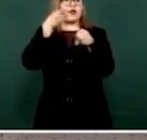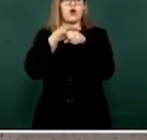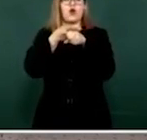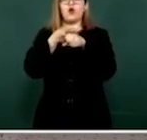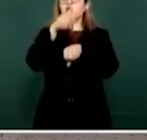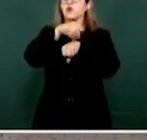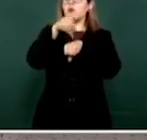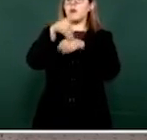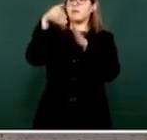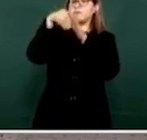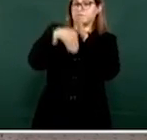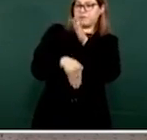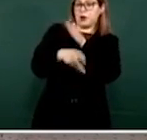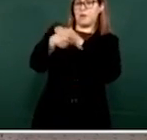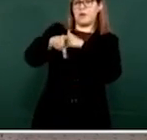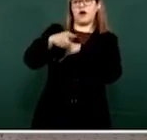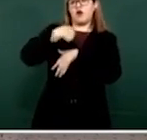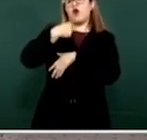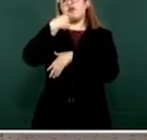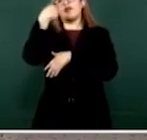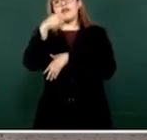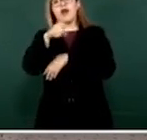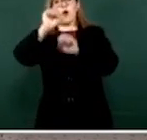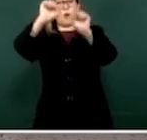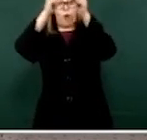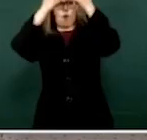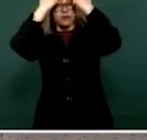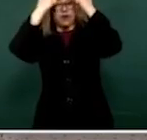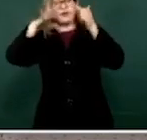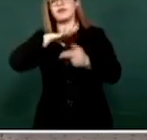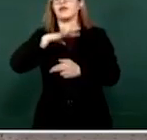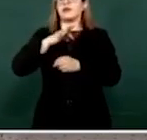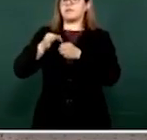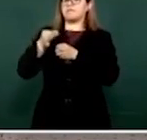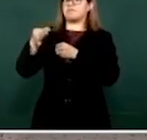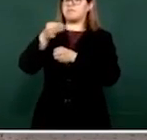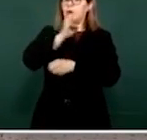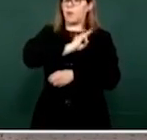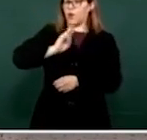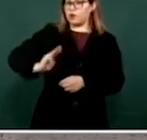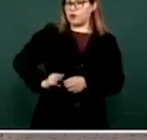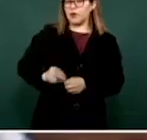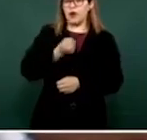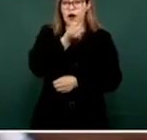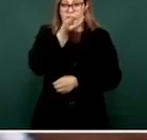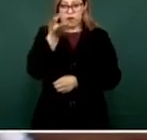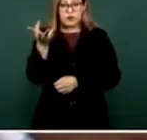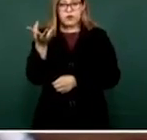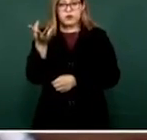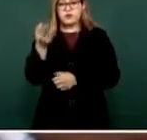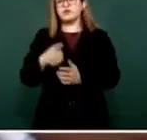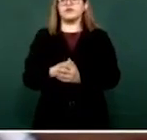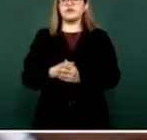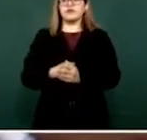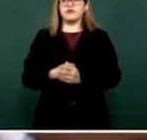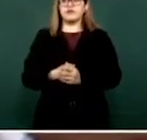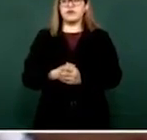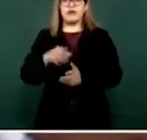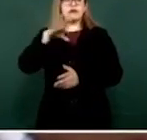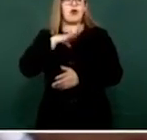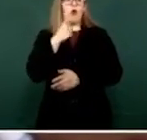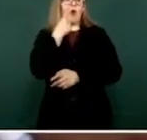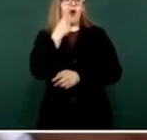baja. Sin embargo, déjeme decirle, en la Huasteca hay municipios en donde tienen una